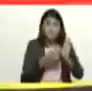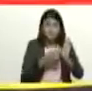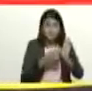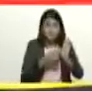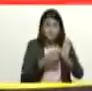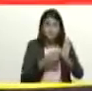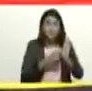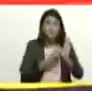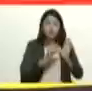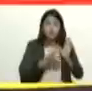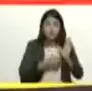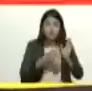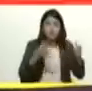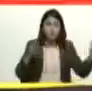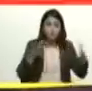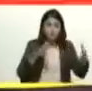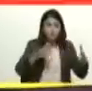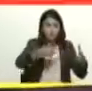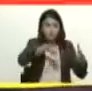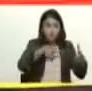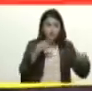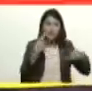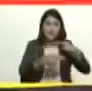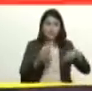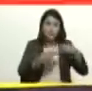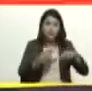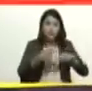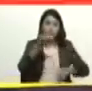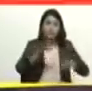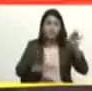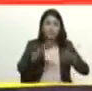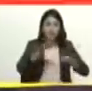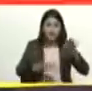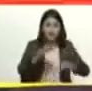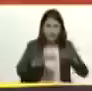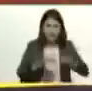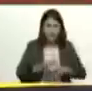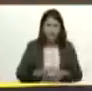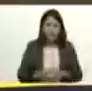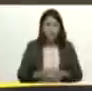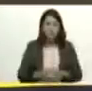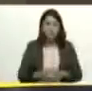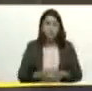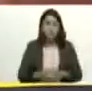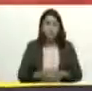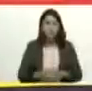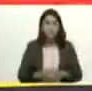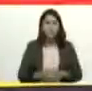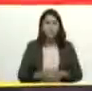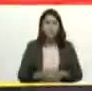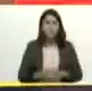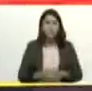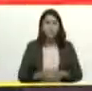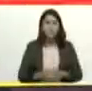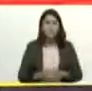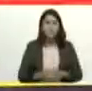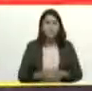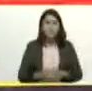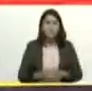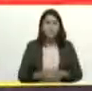a un frente nacional contra el tema de las desviaciones dentro del Poder Judicial, que